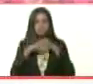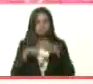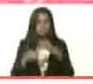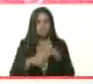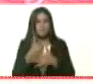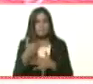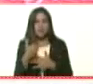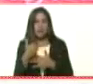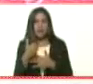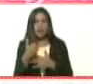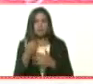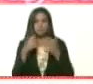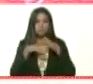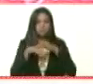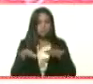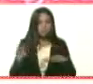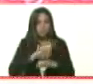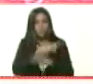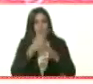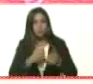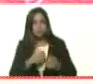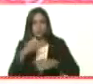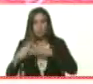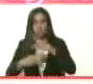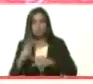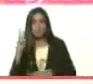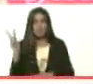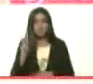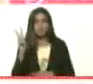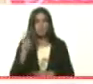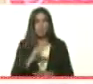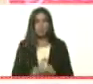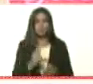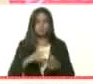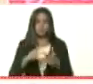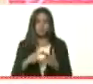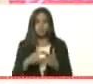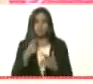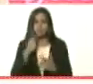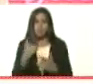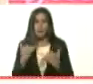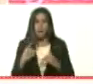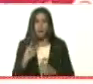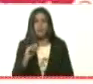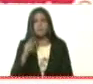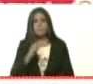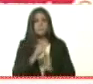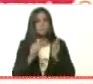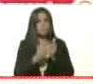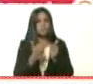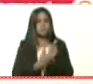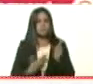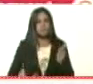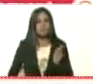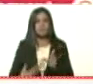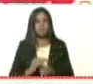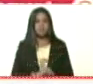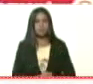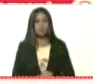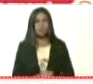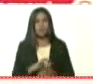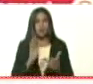de la expansión de las fuerzas productivas en Venezuela. Entonces ahí, compañera vicepresidenta,